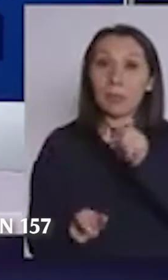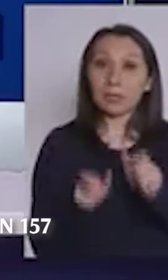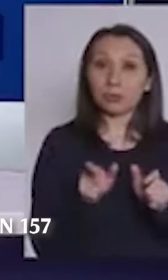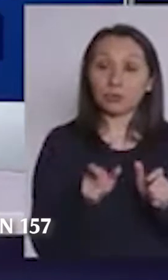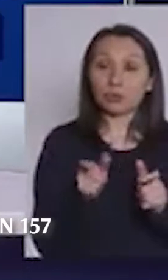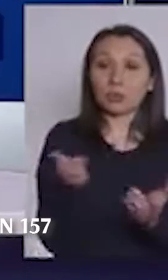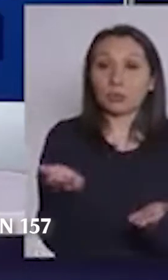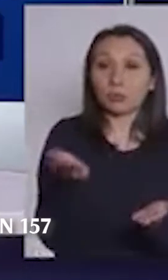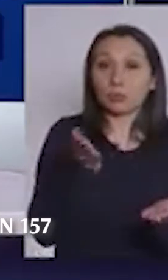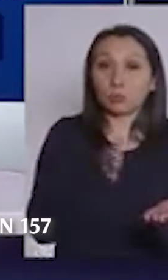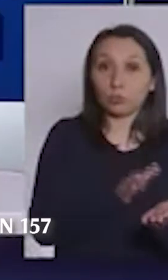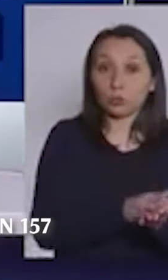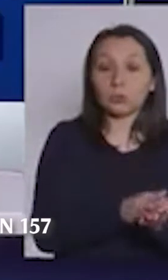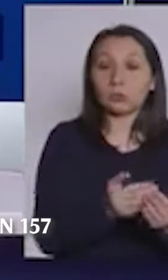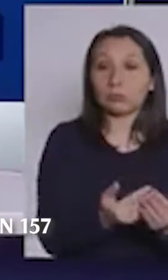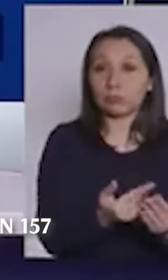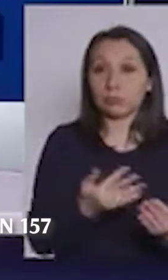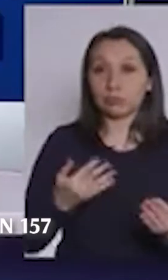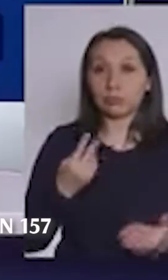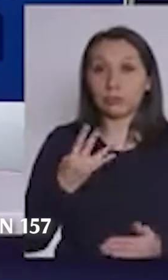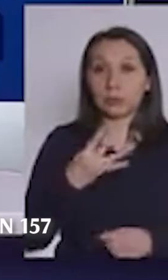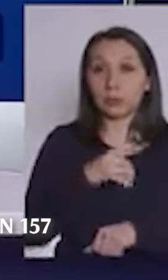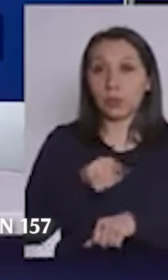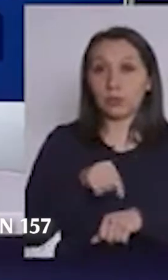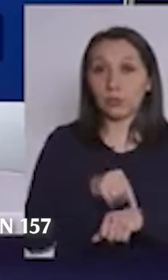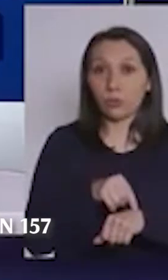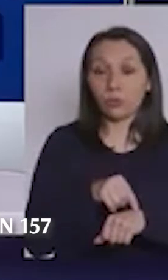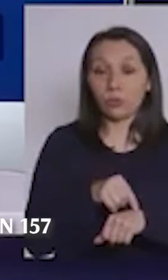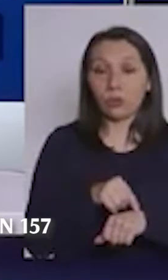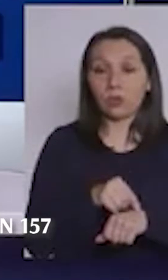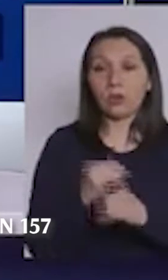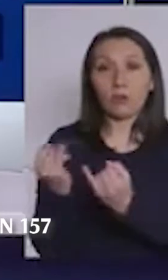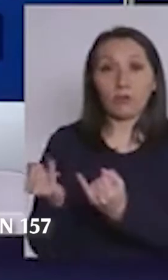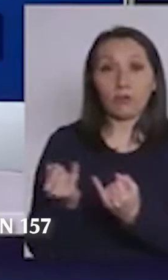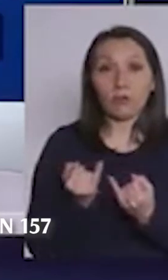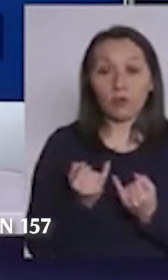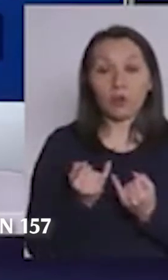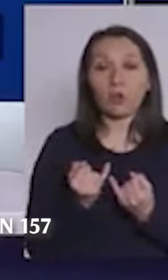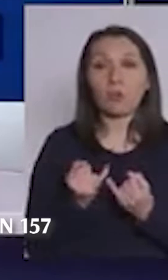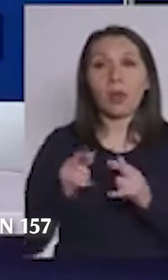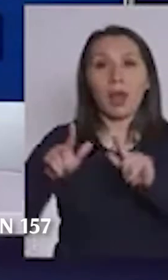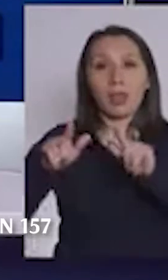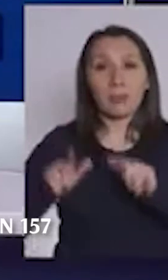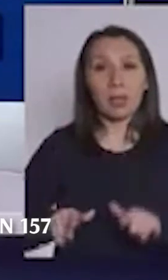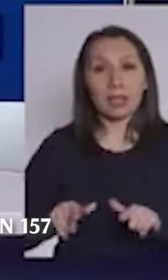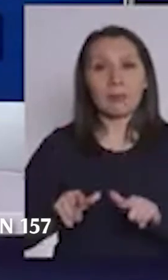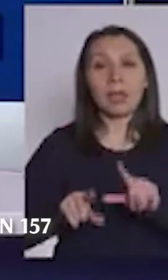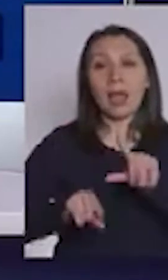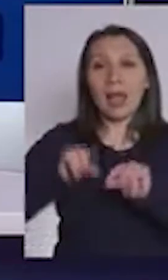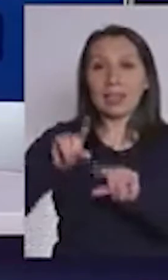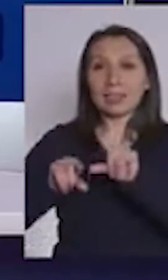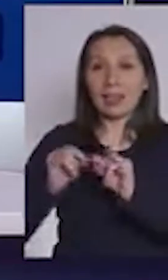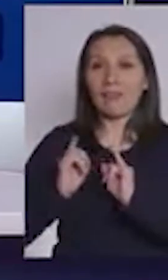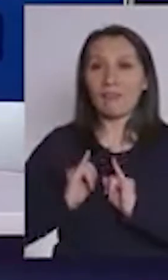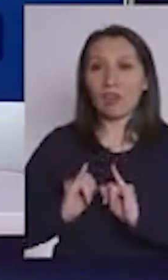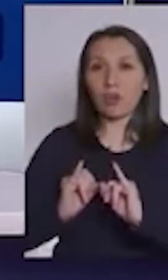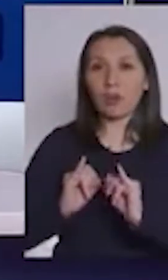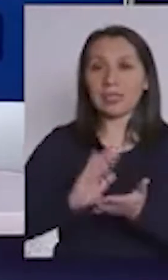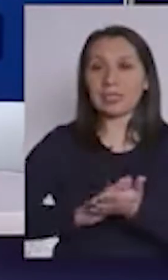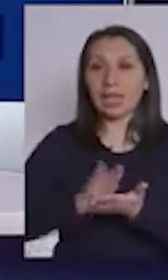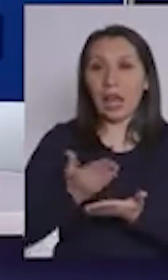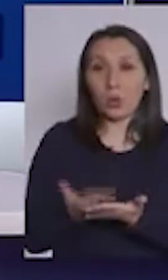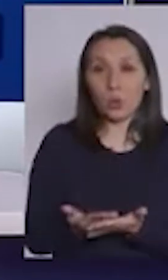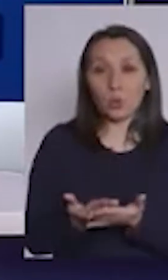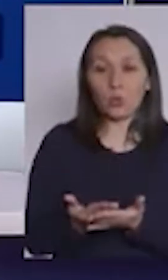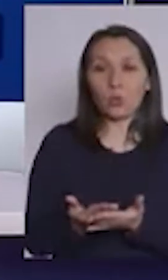que han fallecido durante las últimas 24 horas se han informado por parte del departamento de estadísticas e informaciones salud